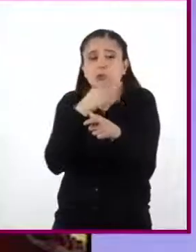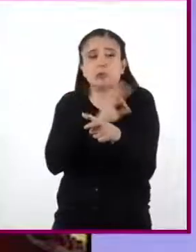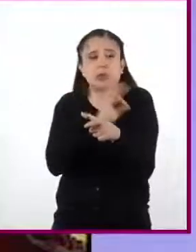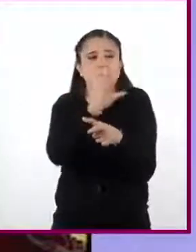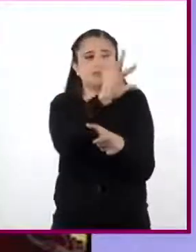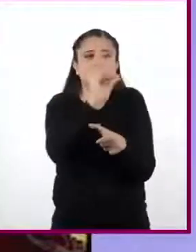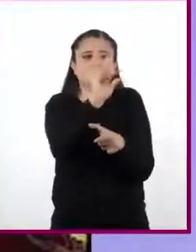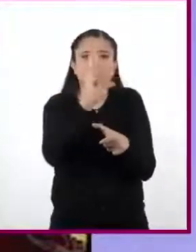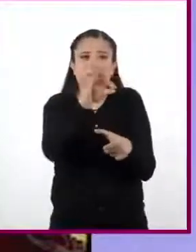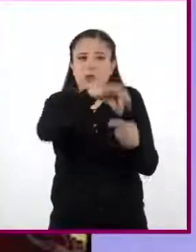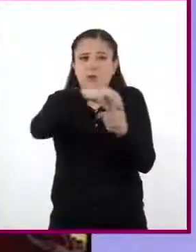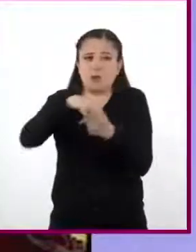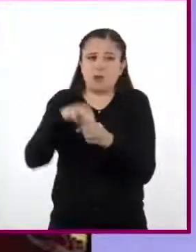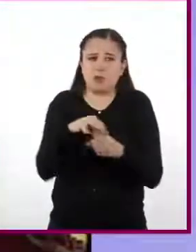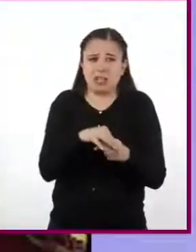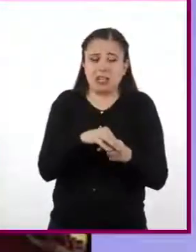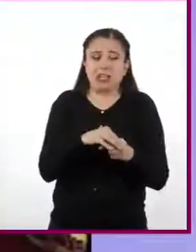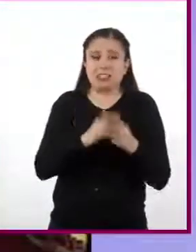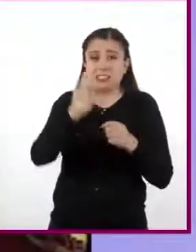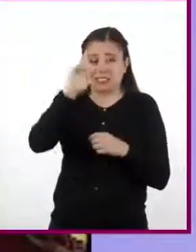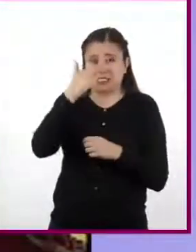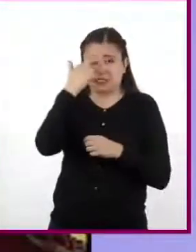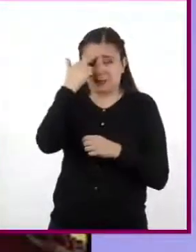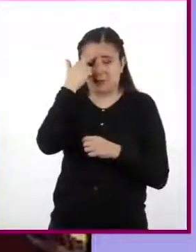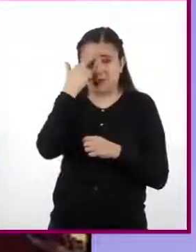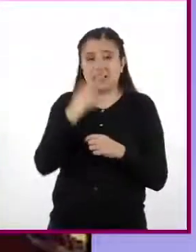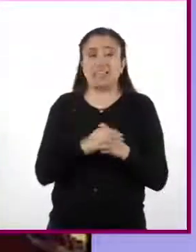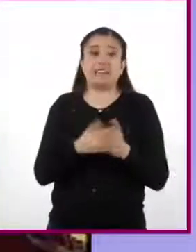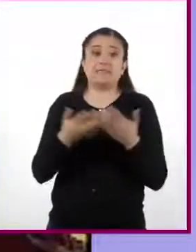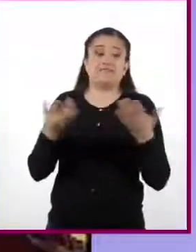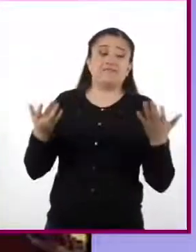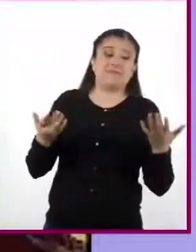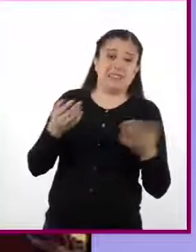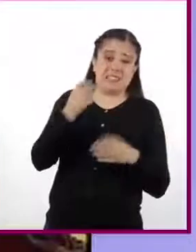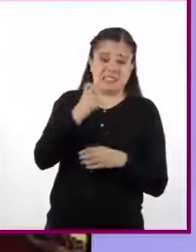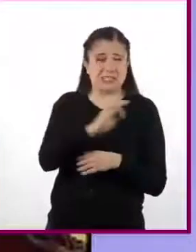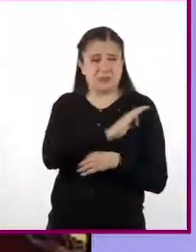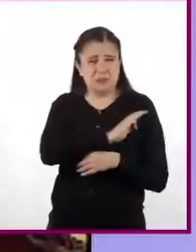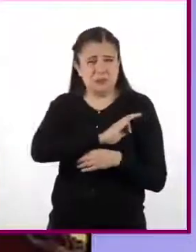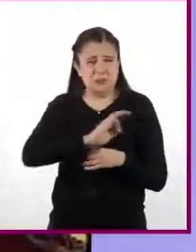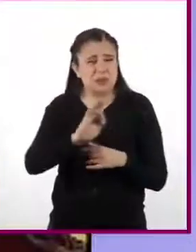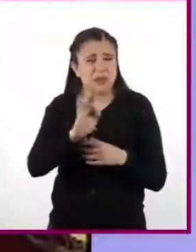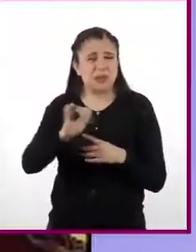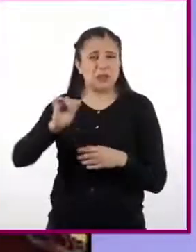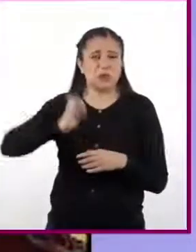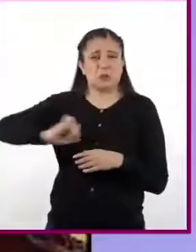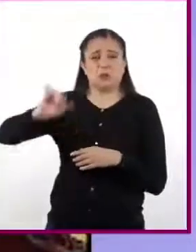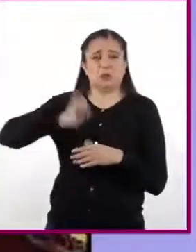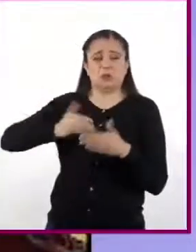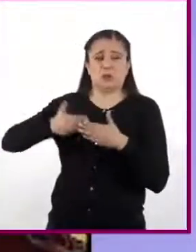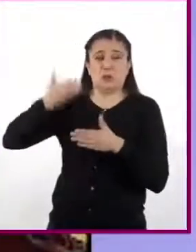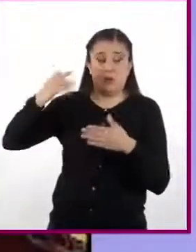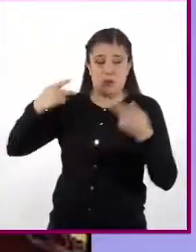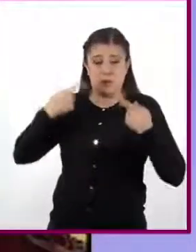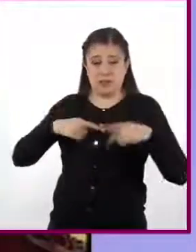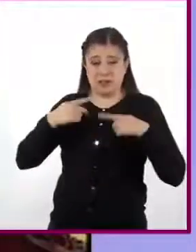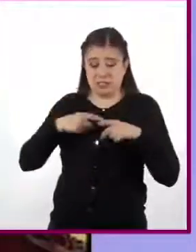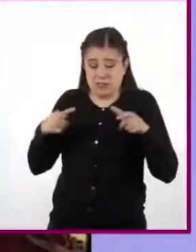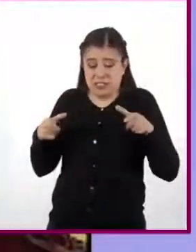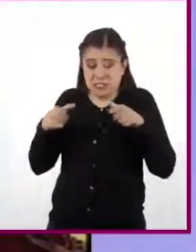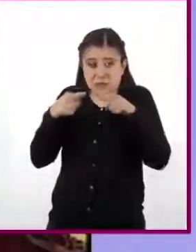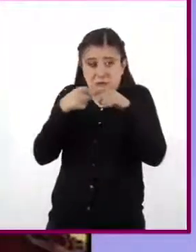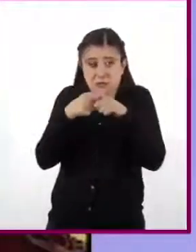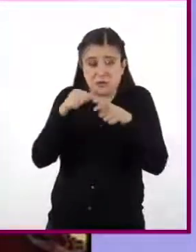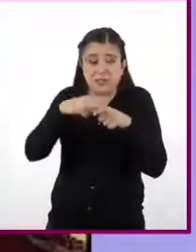manera que era técnicamente posible que estas personas se reunieran